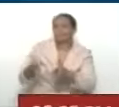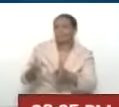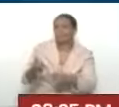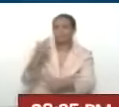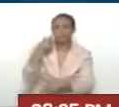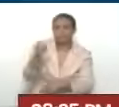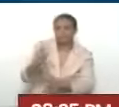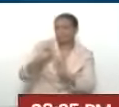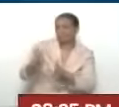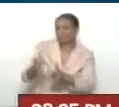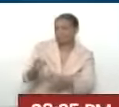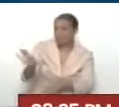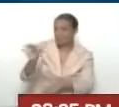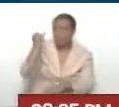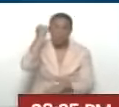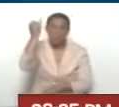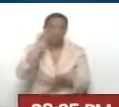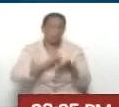le puso la cava.